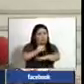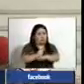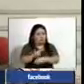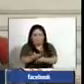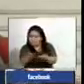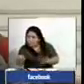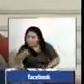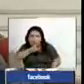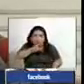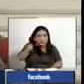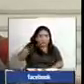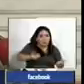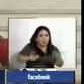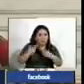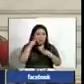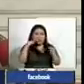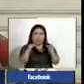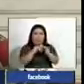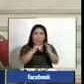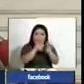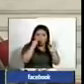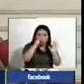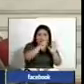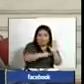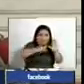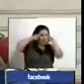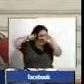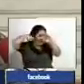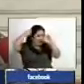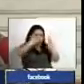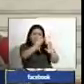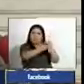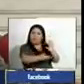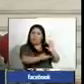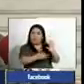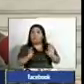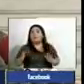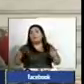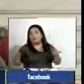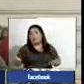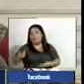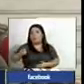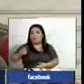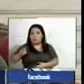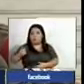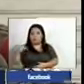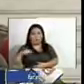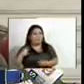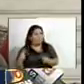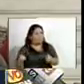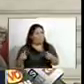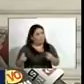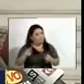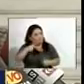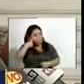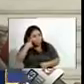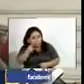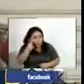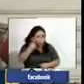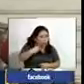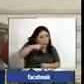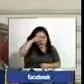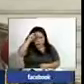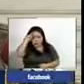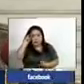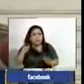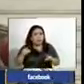tiene sobre hechos como este del que estamos hablando, la Policía Nacional Civil de manera inmediata verifica